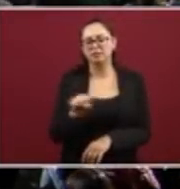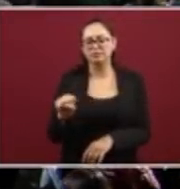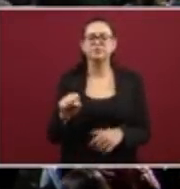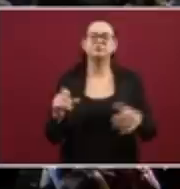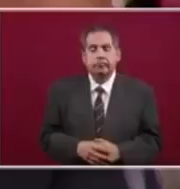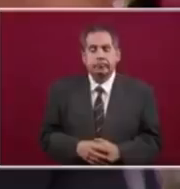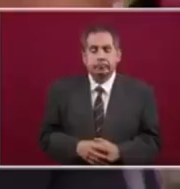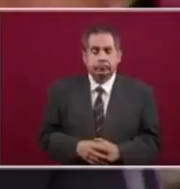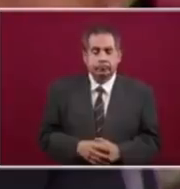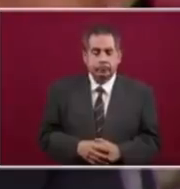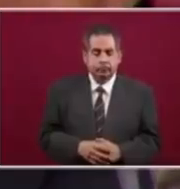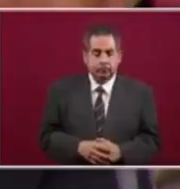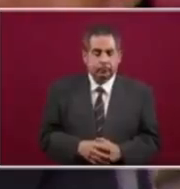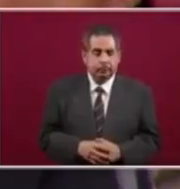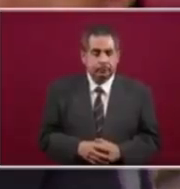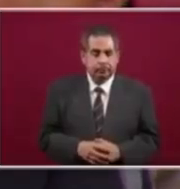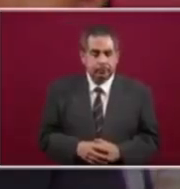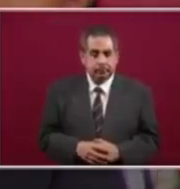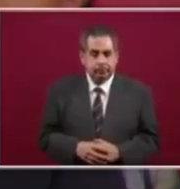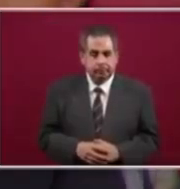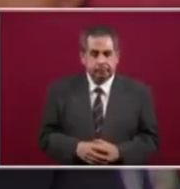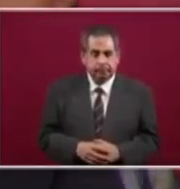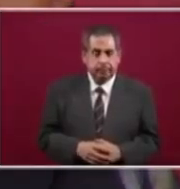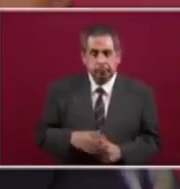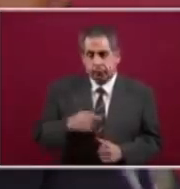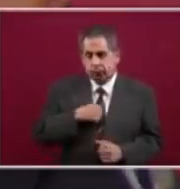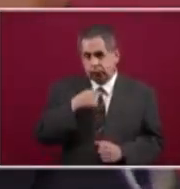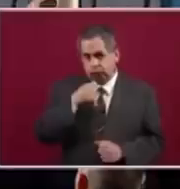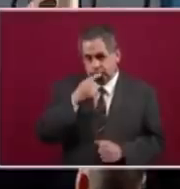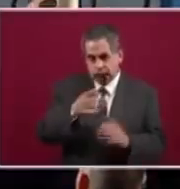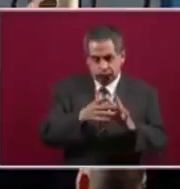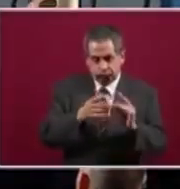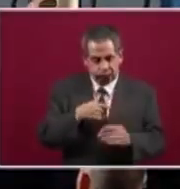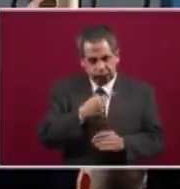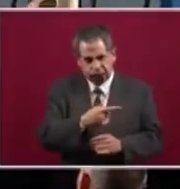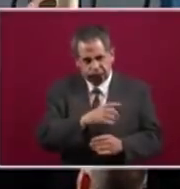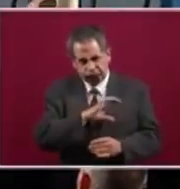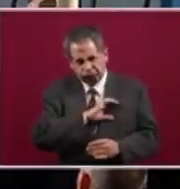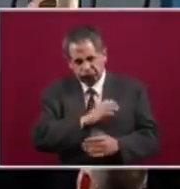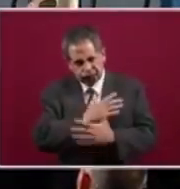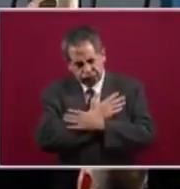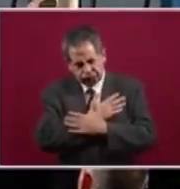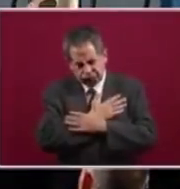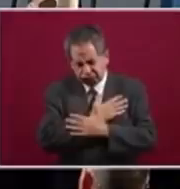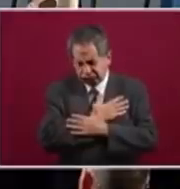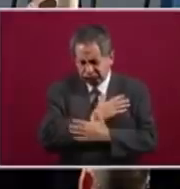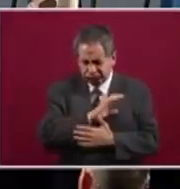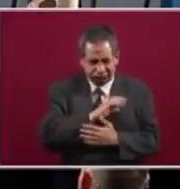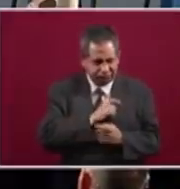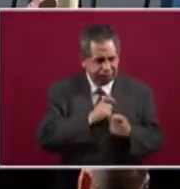heridos nosotros le mandamos un abrazo fraterno cariñosísimo